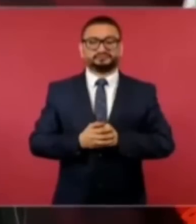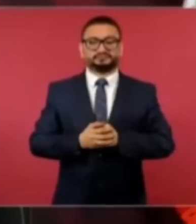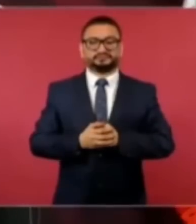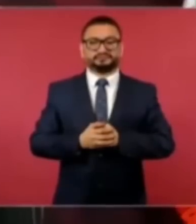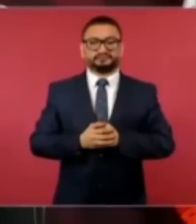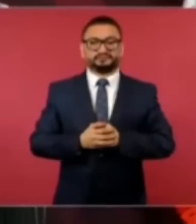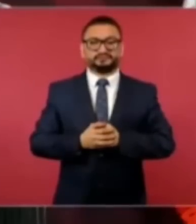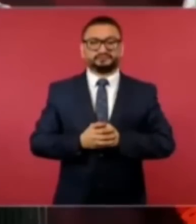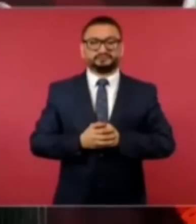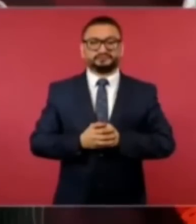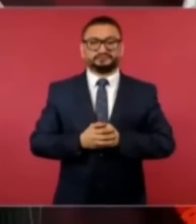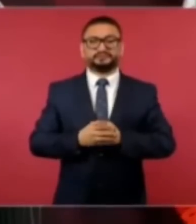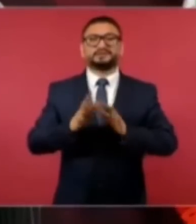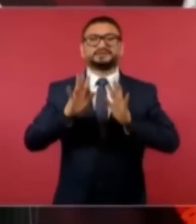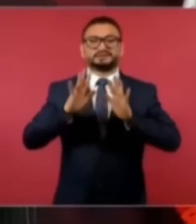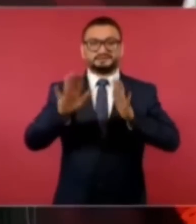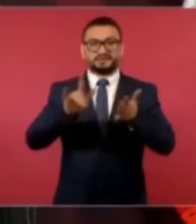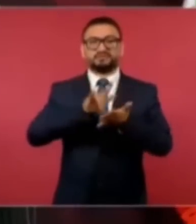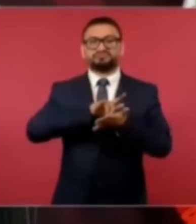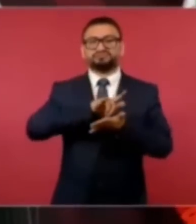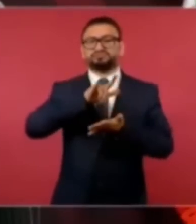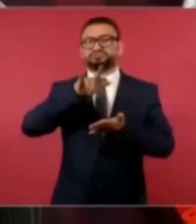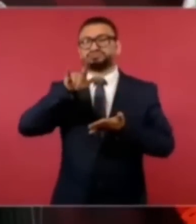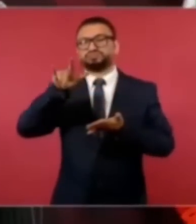Ya hay vuelos